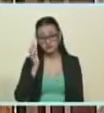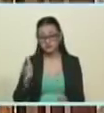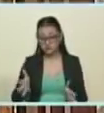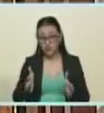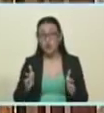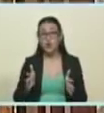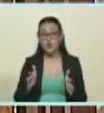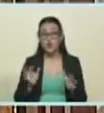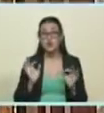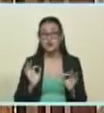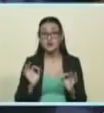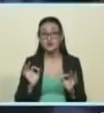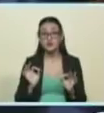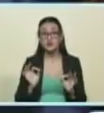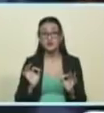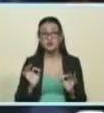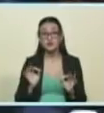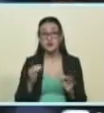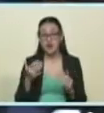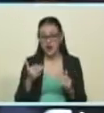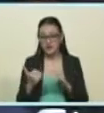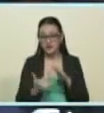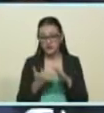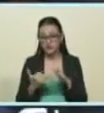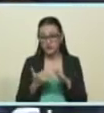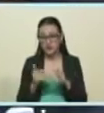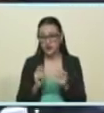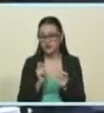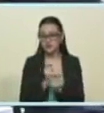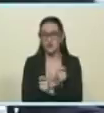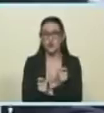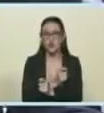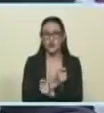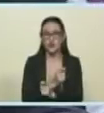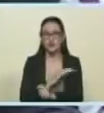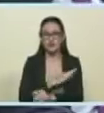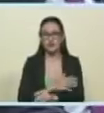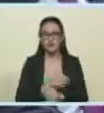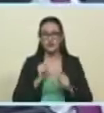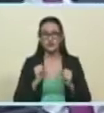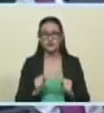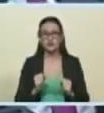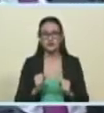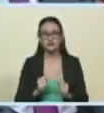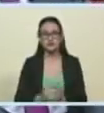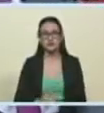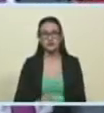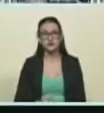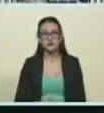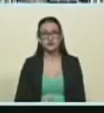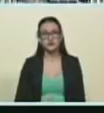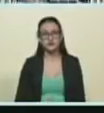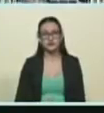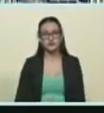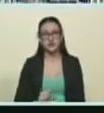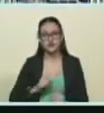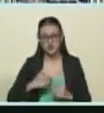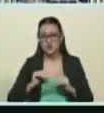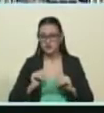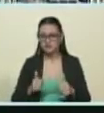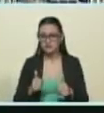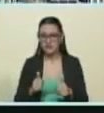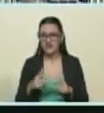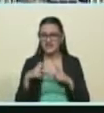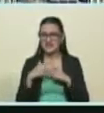electas y tengamos el cuadro institucional del país renovado, fortalecido, yo quiero que instalemos